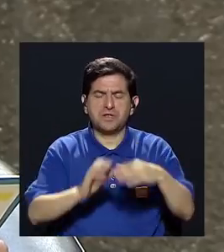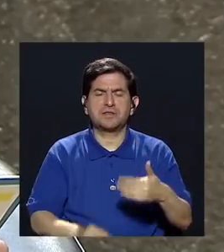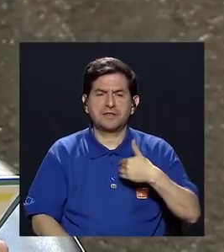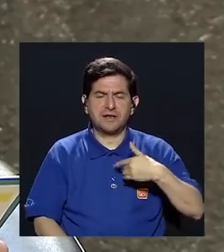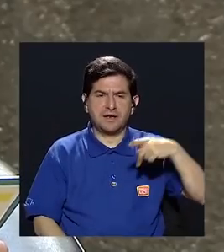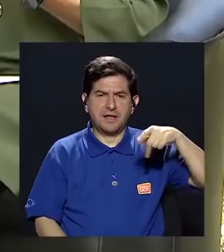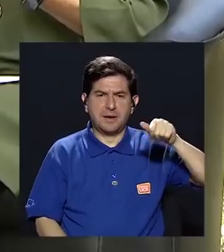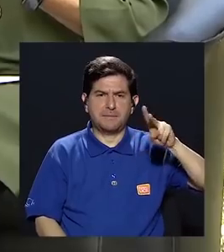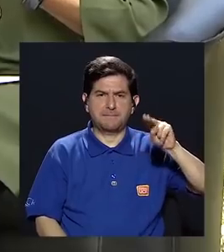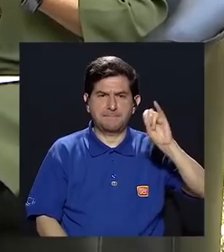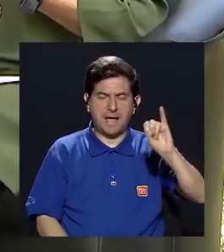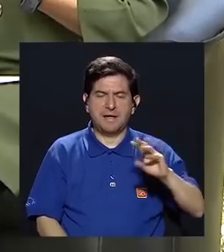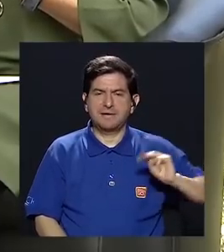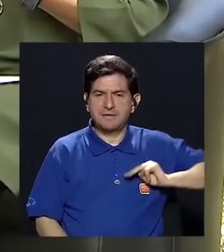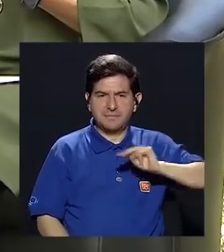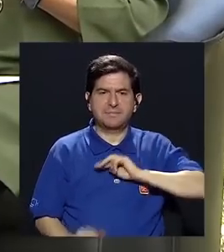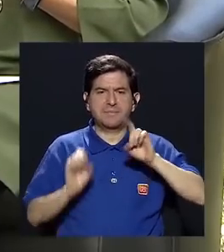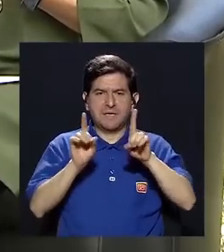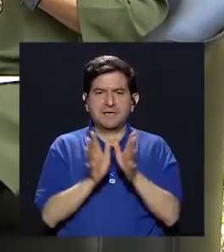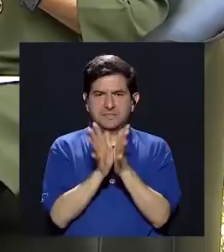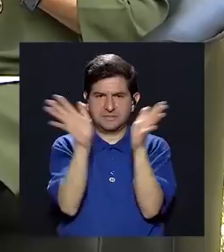el PANI, el MEP,